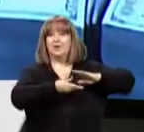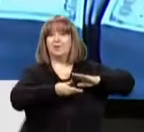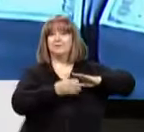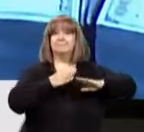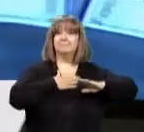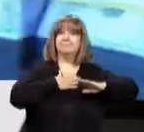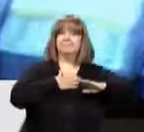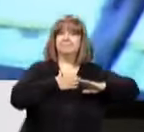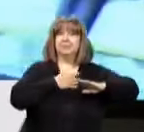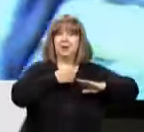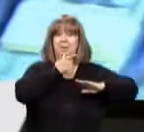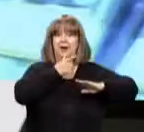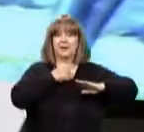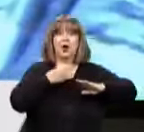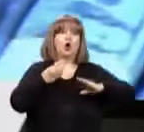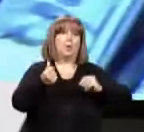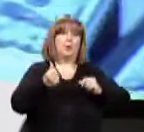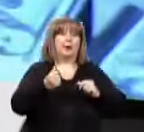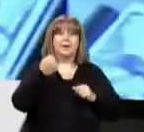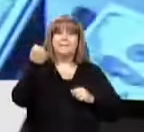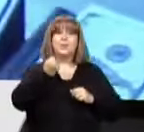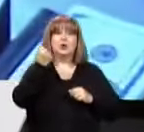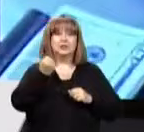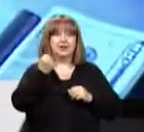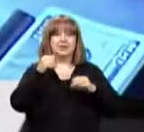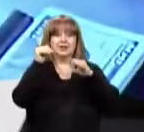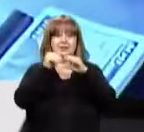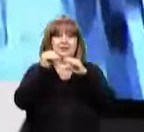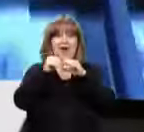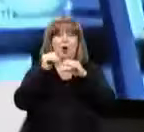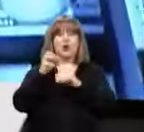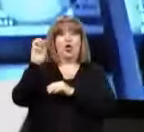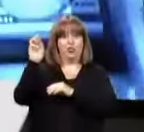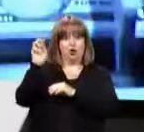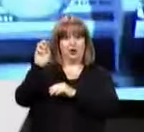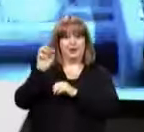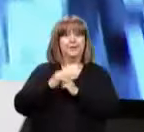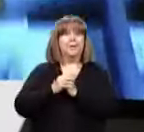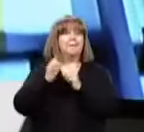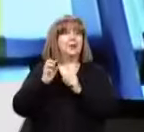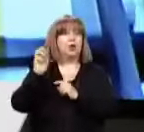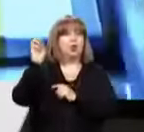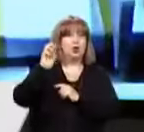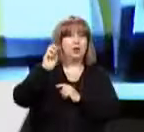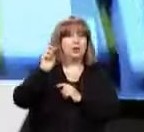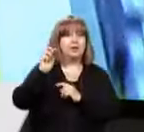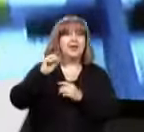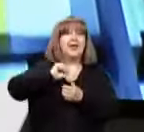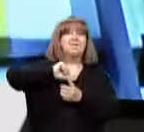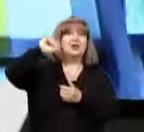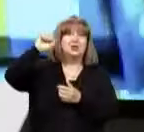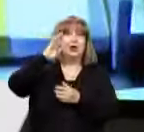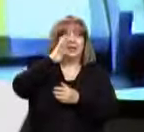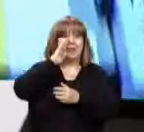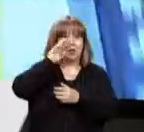Seguros A la hora de hacer una inversión el ahorro es en moneda dura como dólar Sí qué pasa con un contexto inflacionario en Estados Unidos